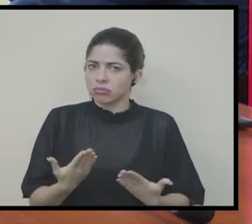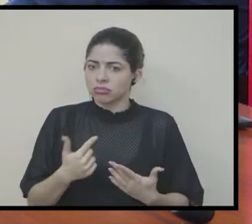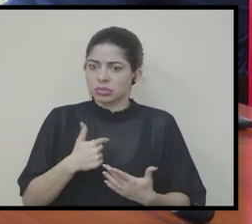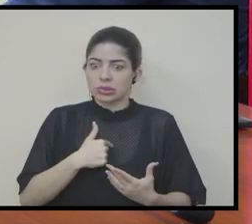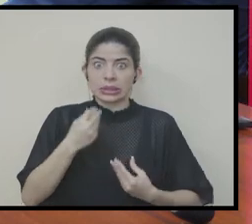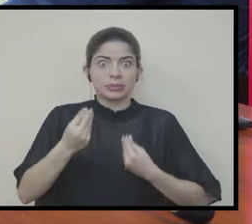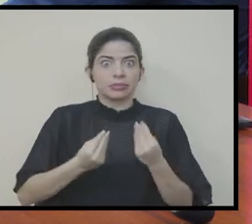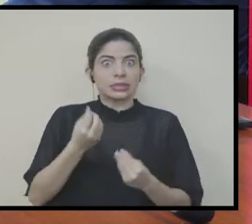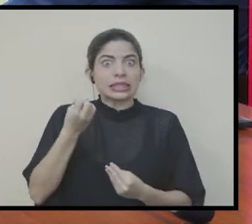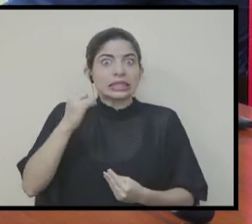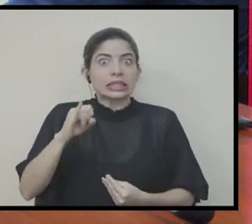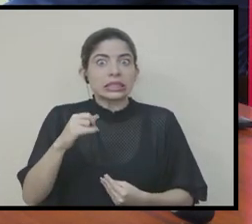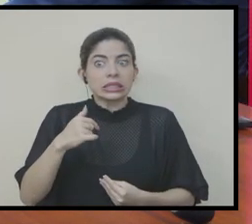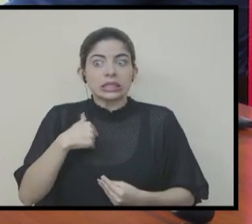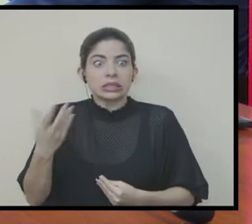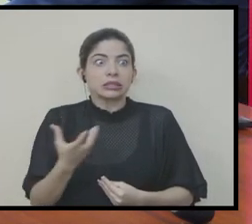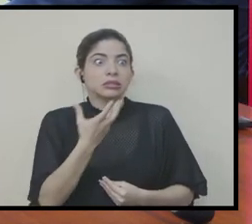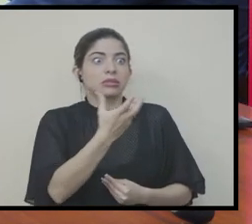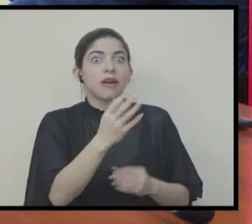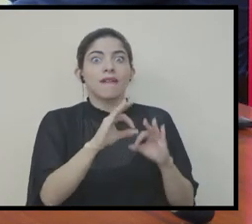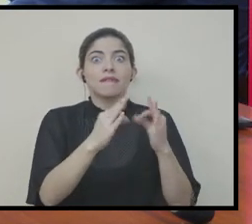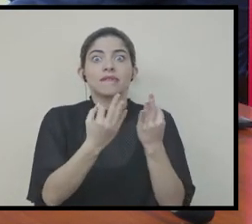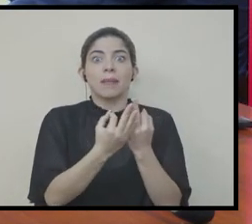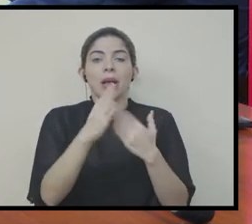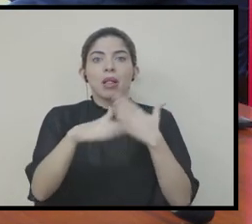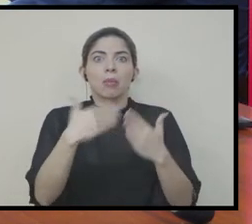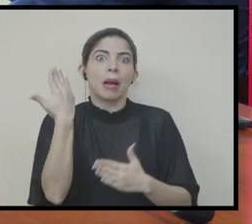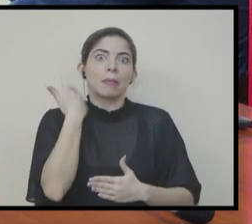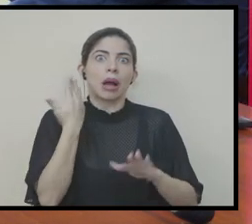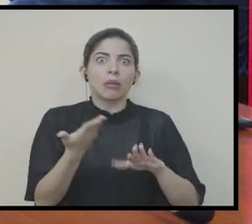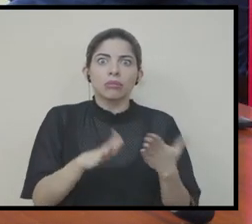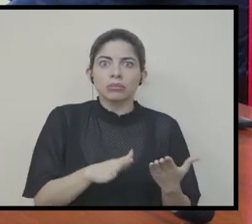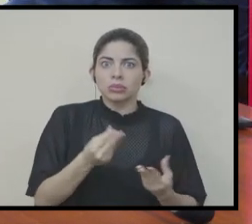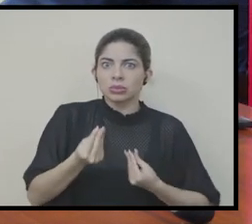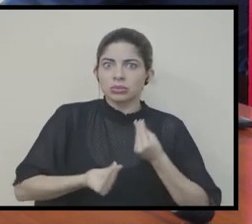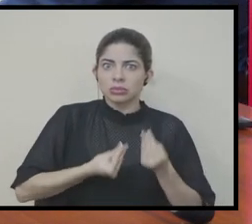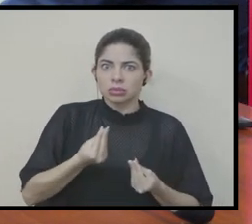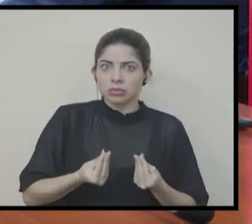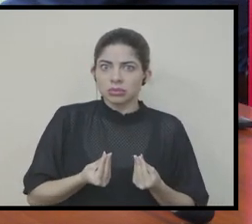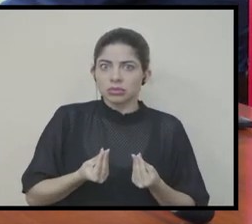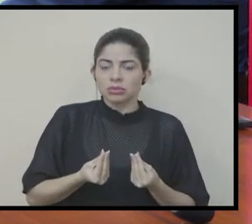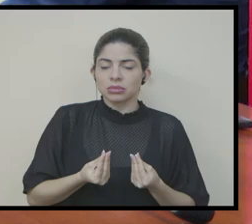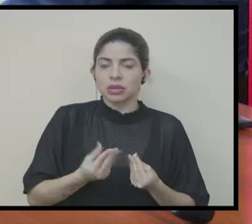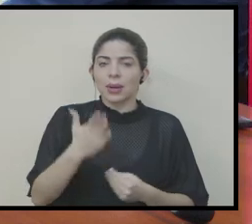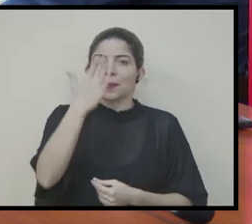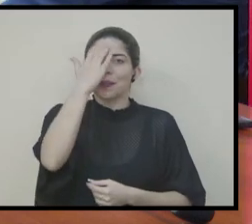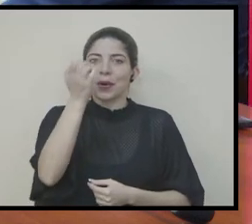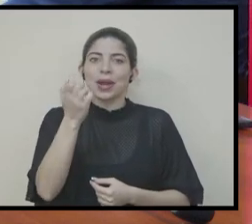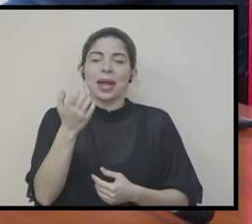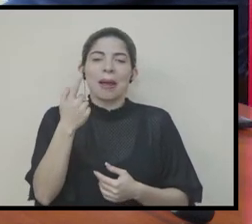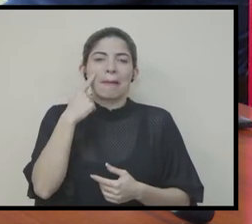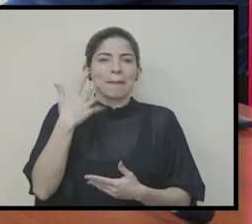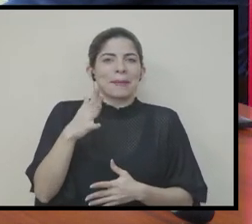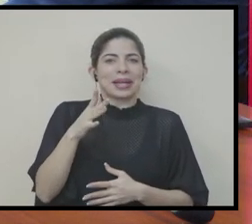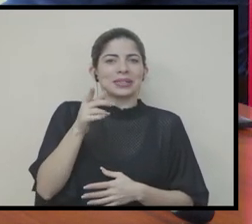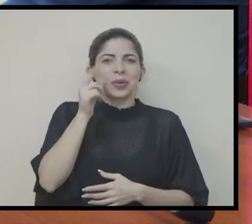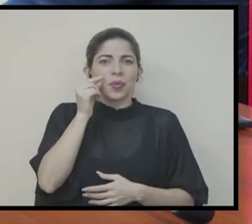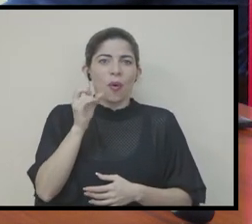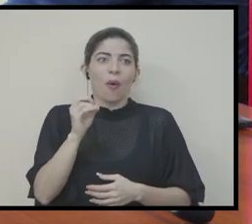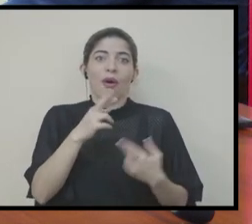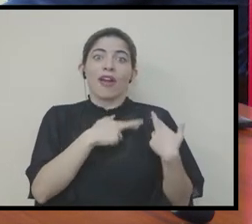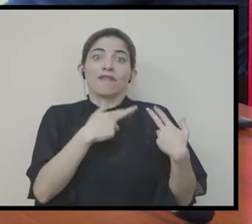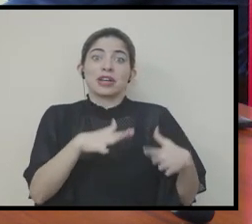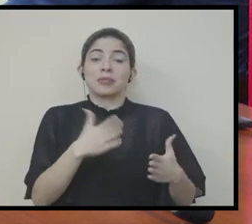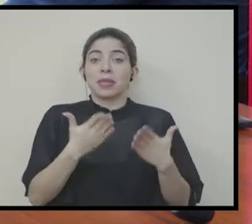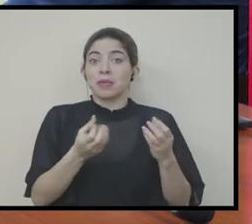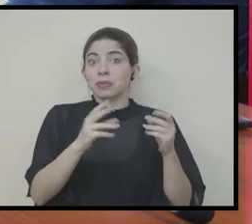hago yo si le doy esto a un familiar o a un amigo y se muere? ¿Verdad? Porque, por curioso que suene y por irresponsable para